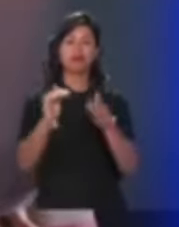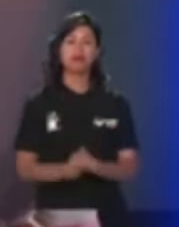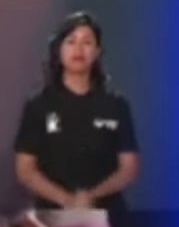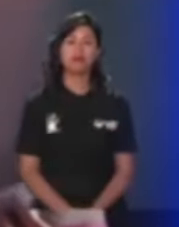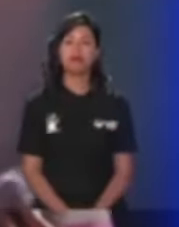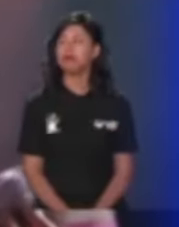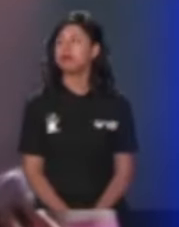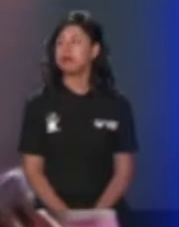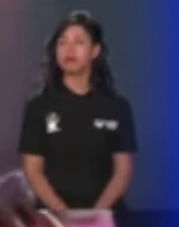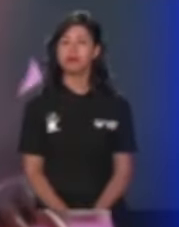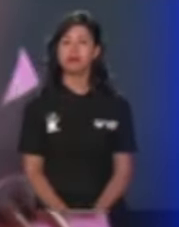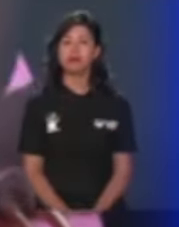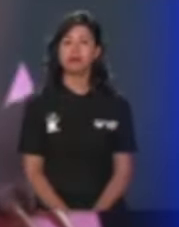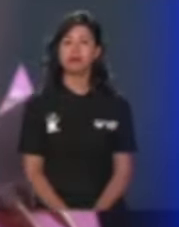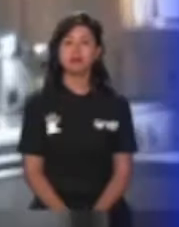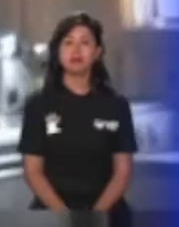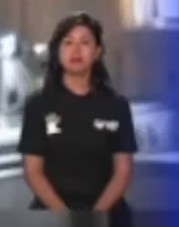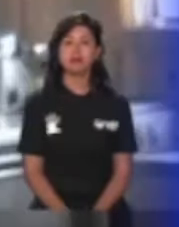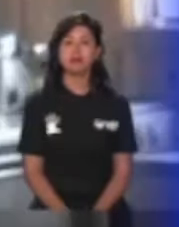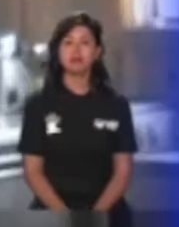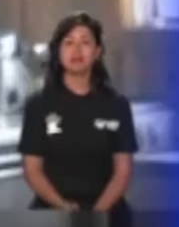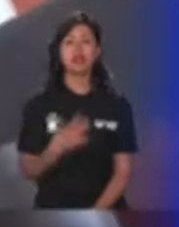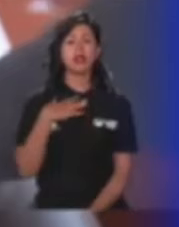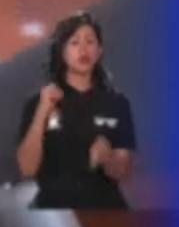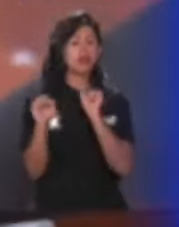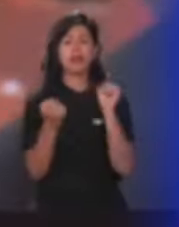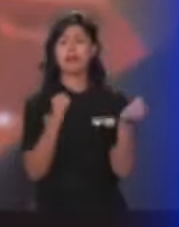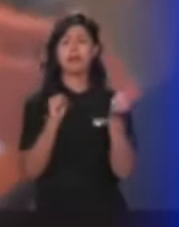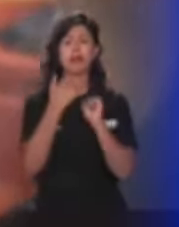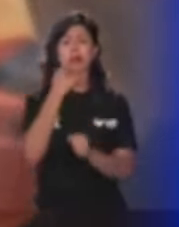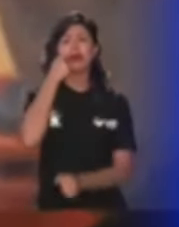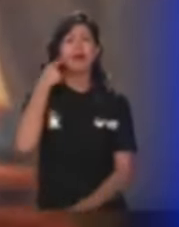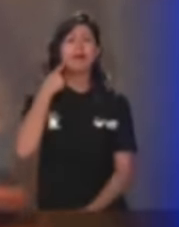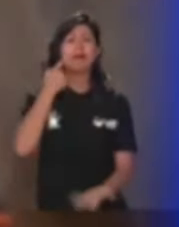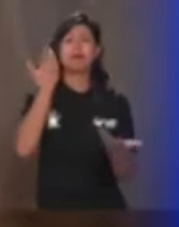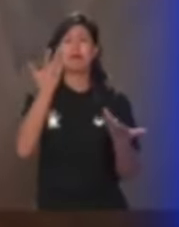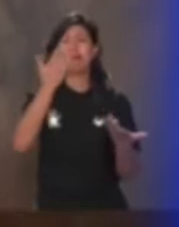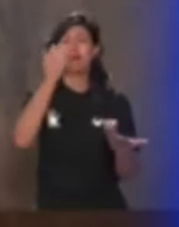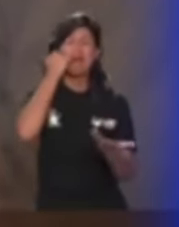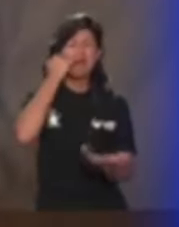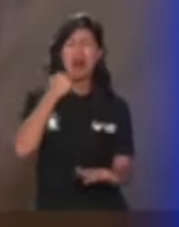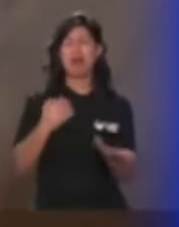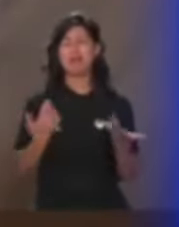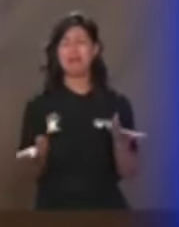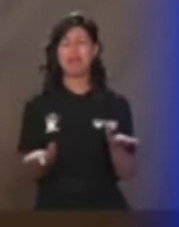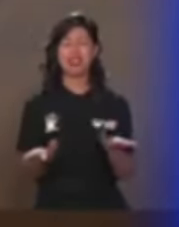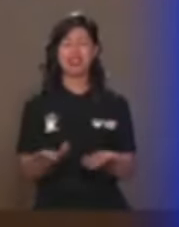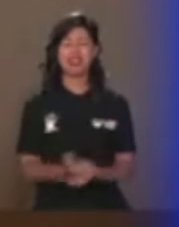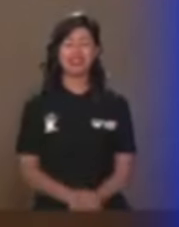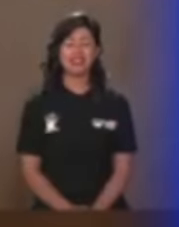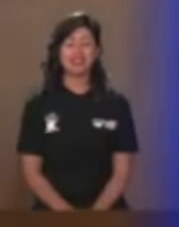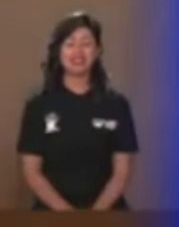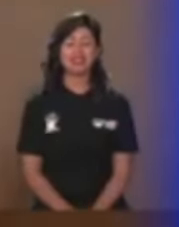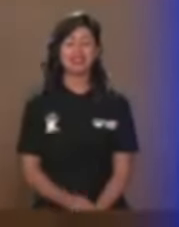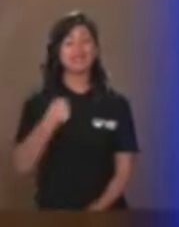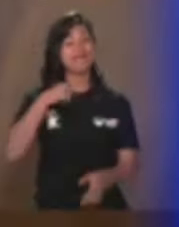Te mira en el espejo. Que me pongo nervioso yo, porque el hombre es torpe. De poquito ya yo haciendo